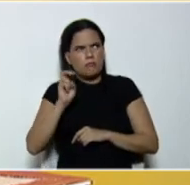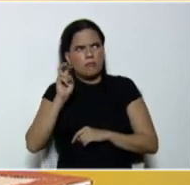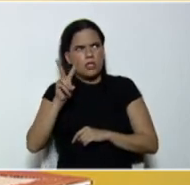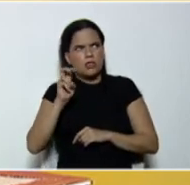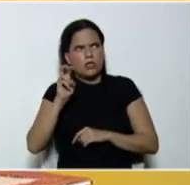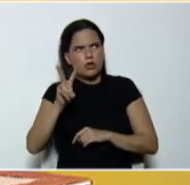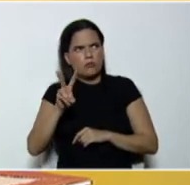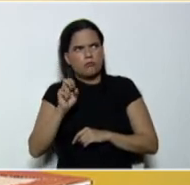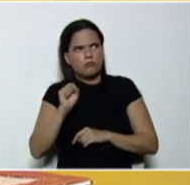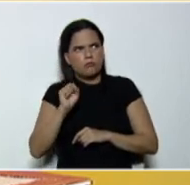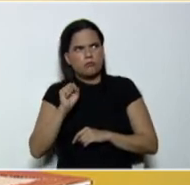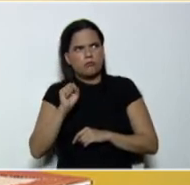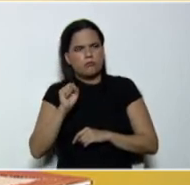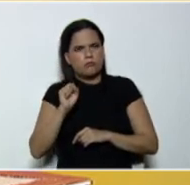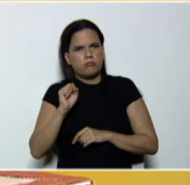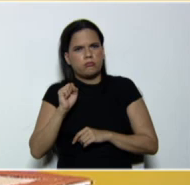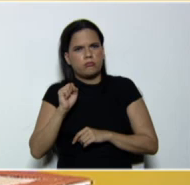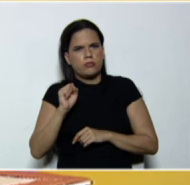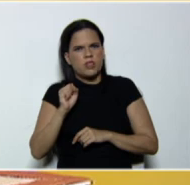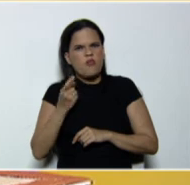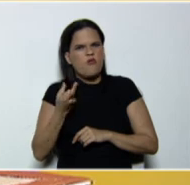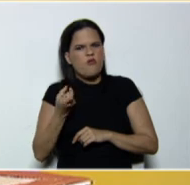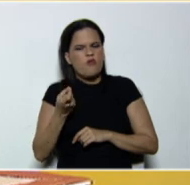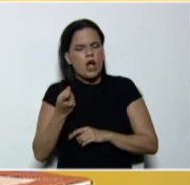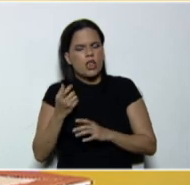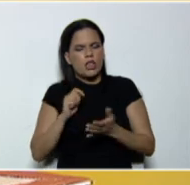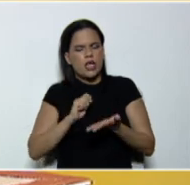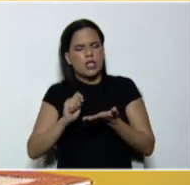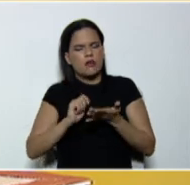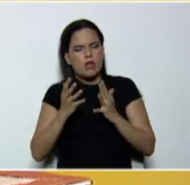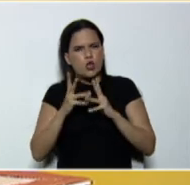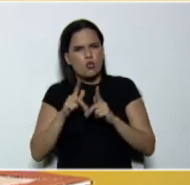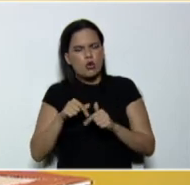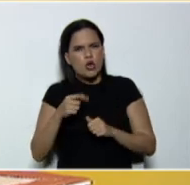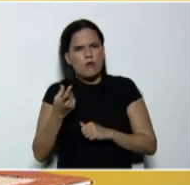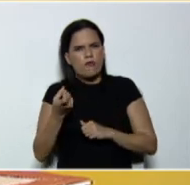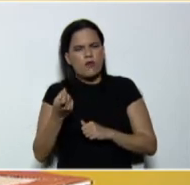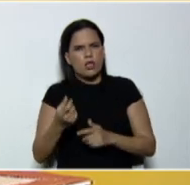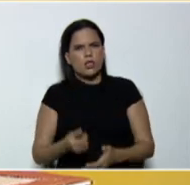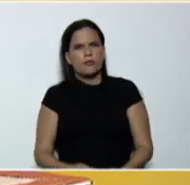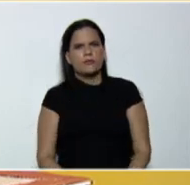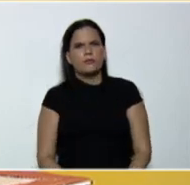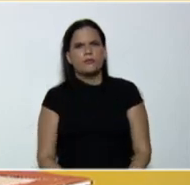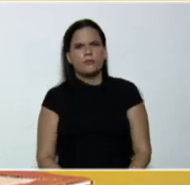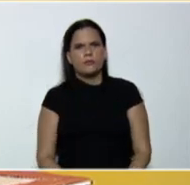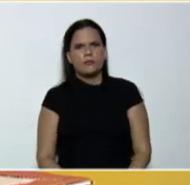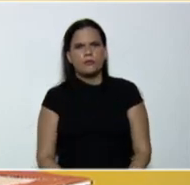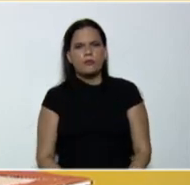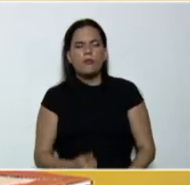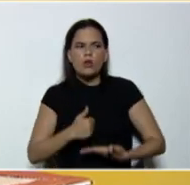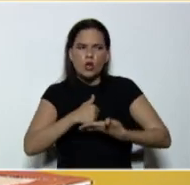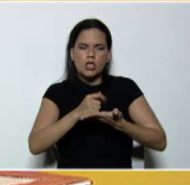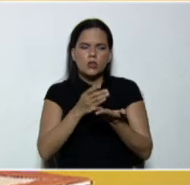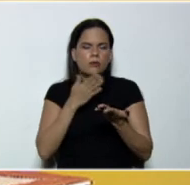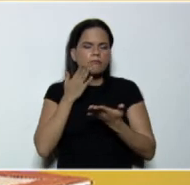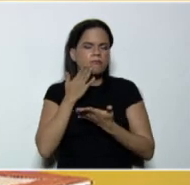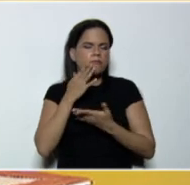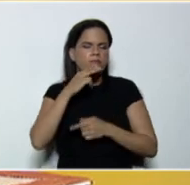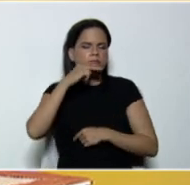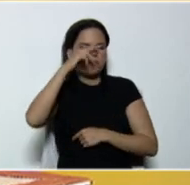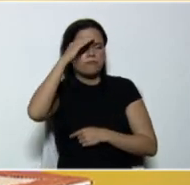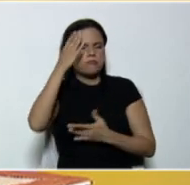22, hay una rayita, ¿qué número deberá colocarse allí? Eso lo van a hacer ustedes allá en casita con ayuda de sus